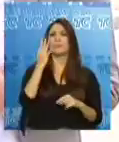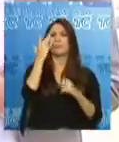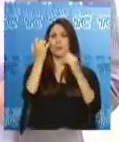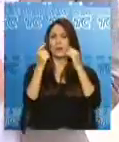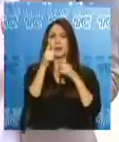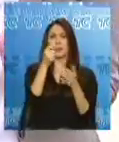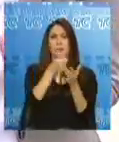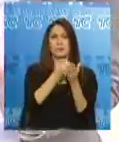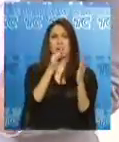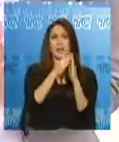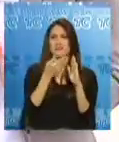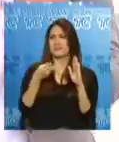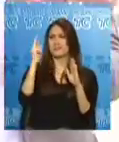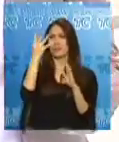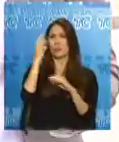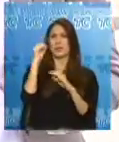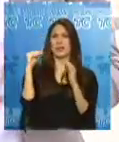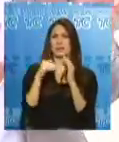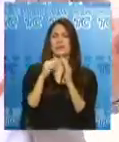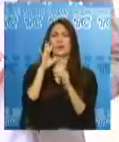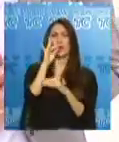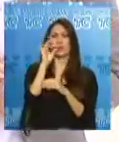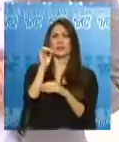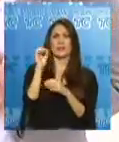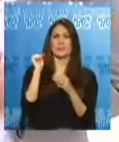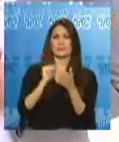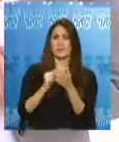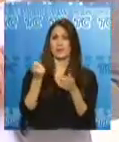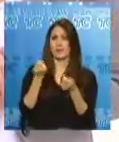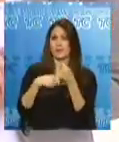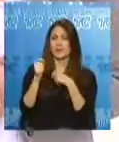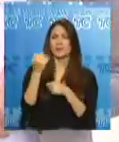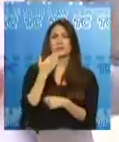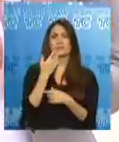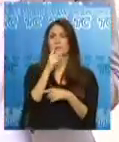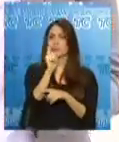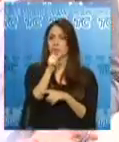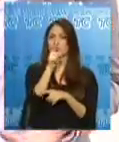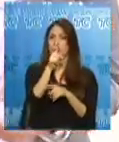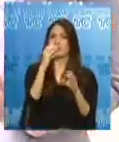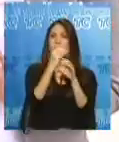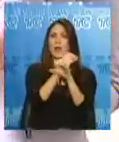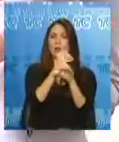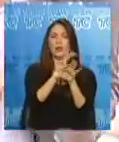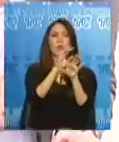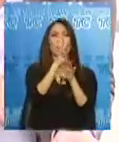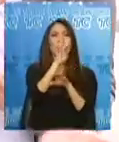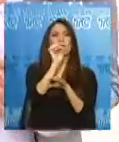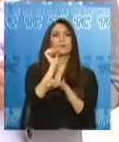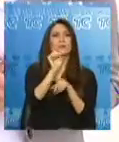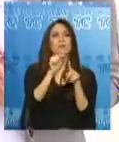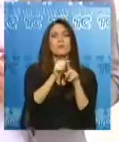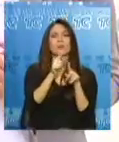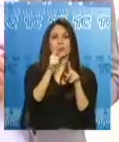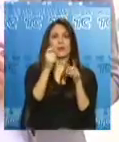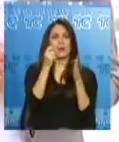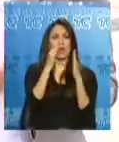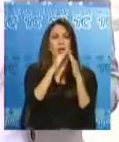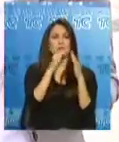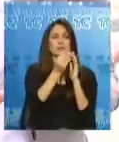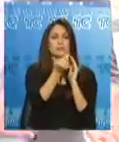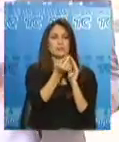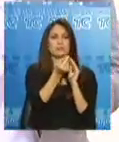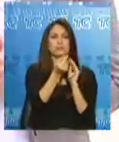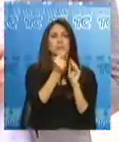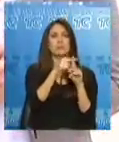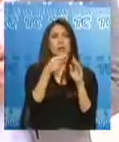este caso, ¿no? Y en el caso de que pasara, efectivamente pueden entrar a la calculadora y pueden ver que claro que tienen que pagar